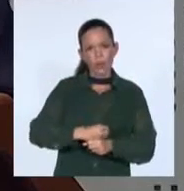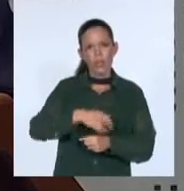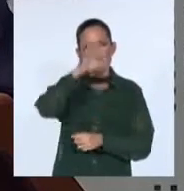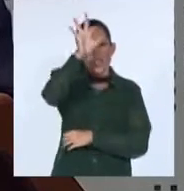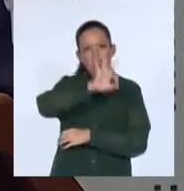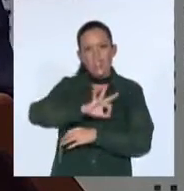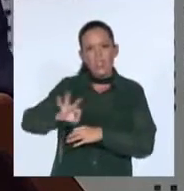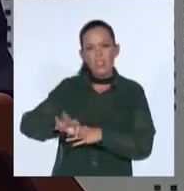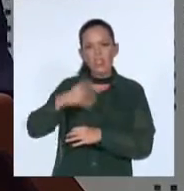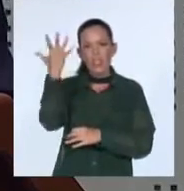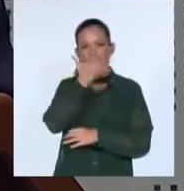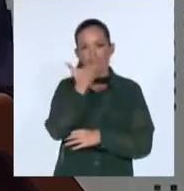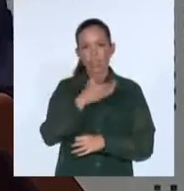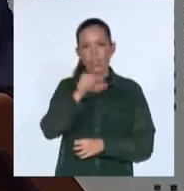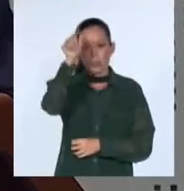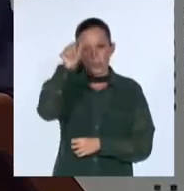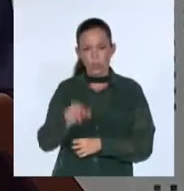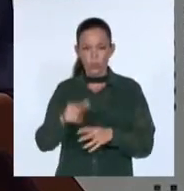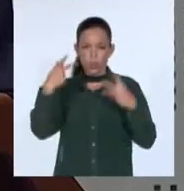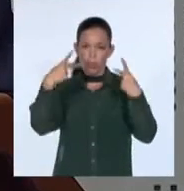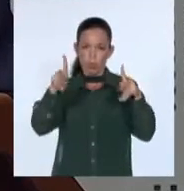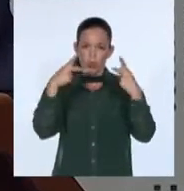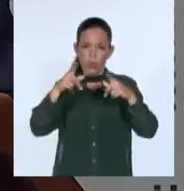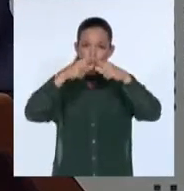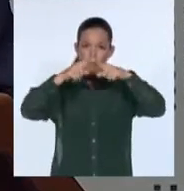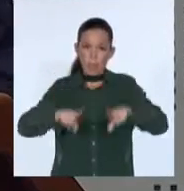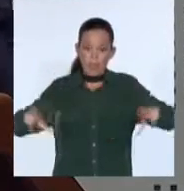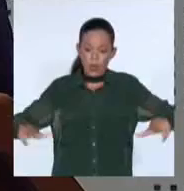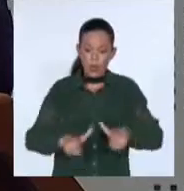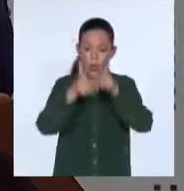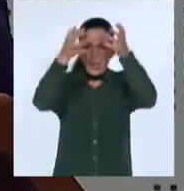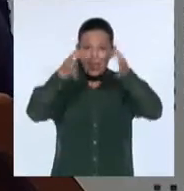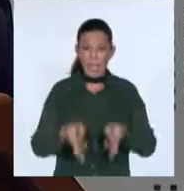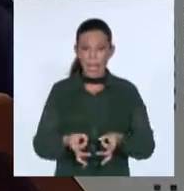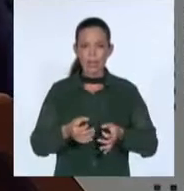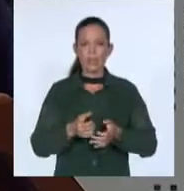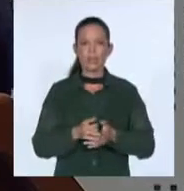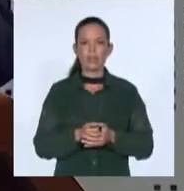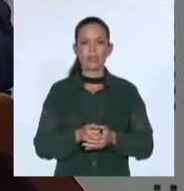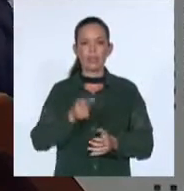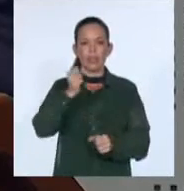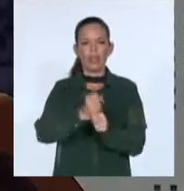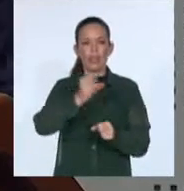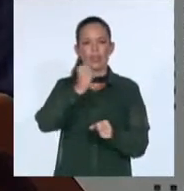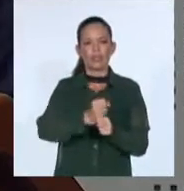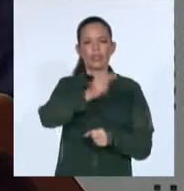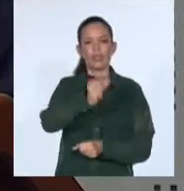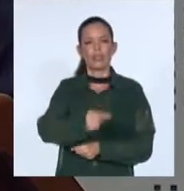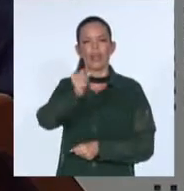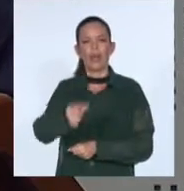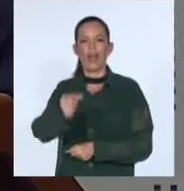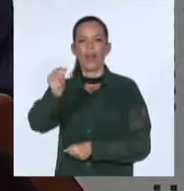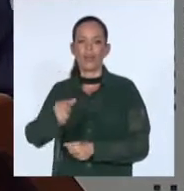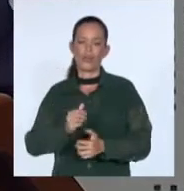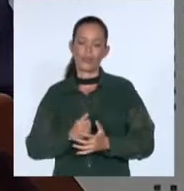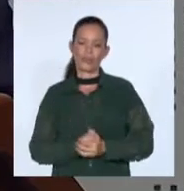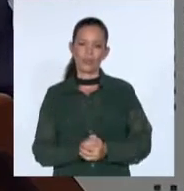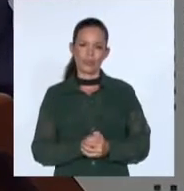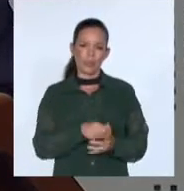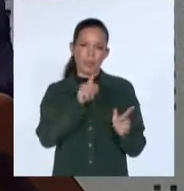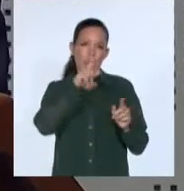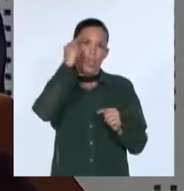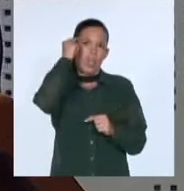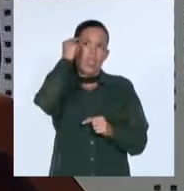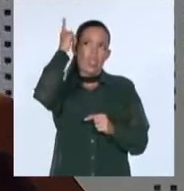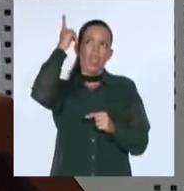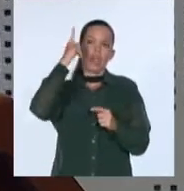pero las llevan adelante los soñadores. Como decía Antonio, como decía Fidel, necesitamos